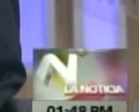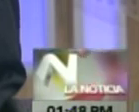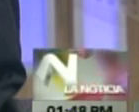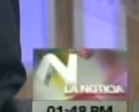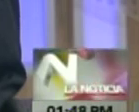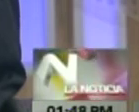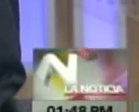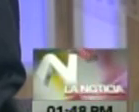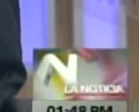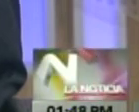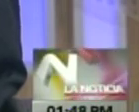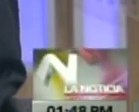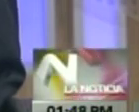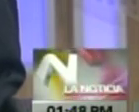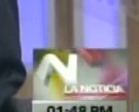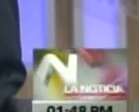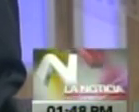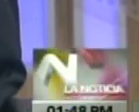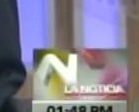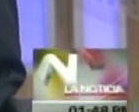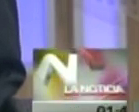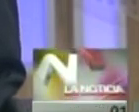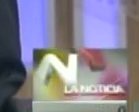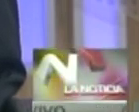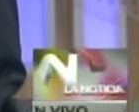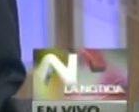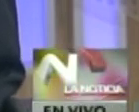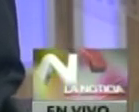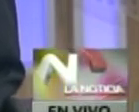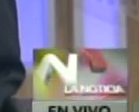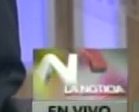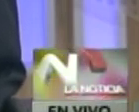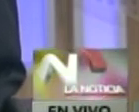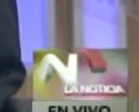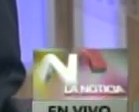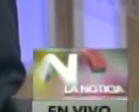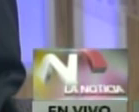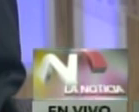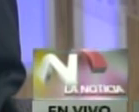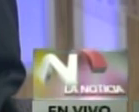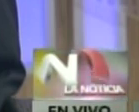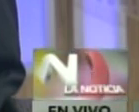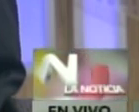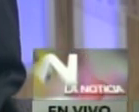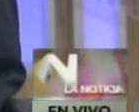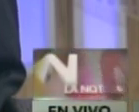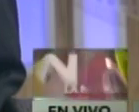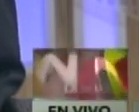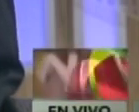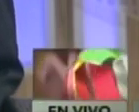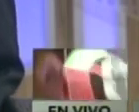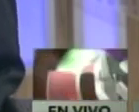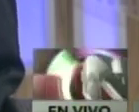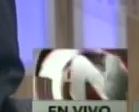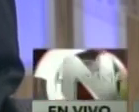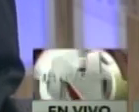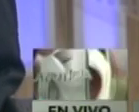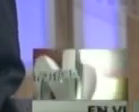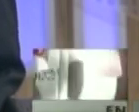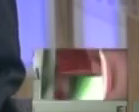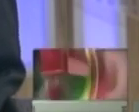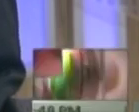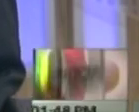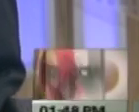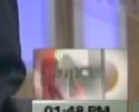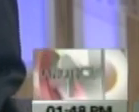Sí, tenemos información a esta hora porque hacemos contacto con Eni Ángel, quien se encuentra en el terminal marítimo del estado Vargas. Ahí se realiza un nuevo envío